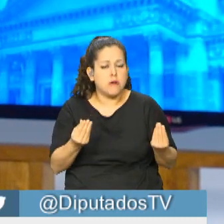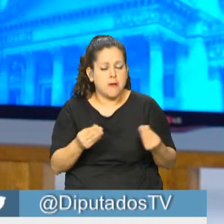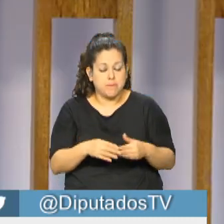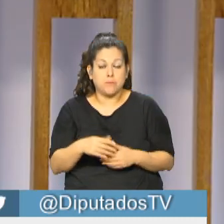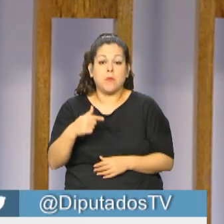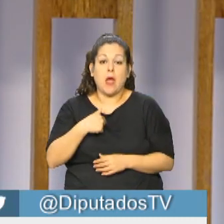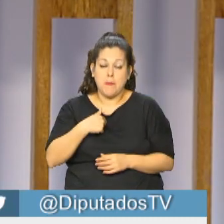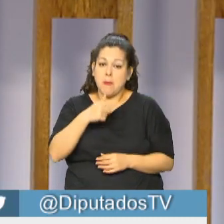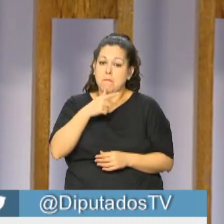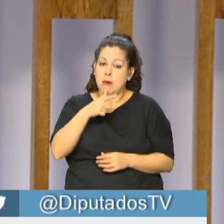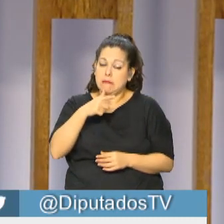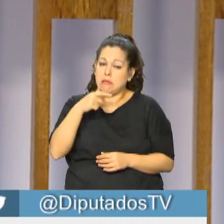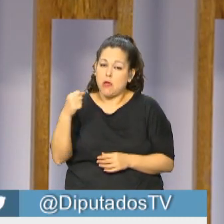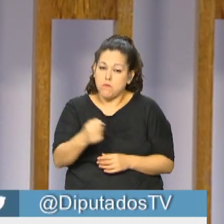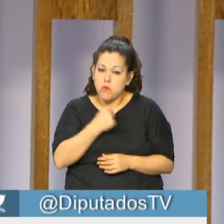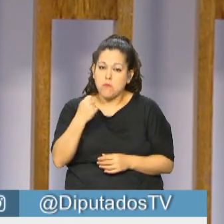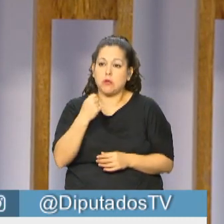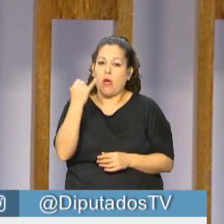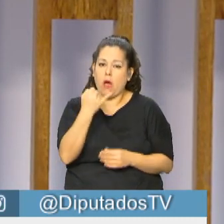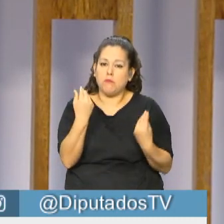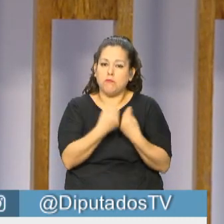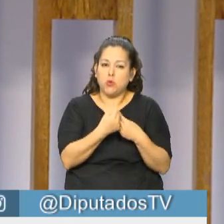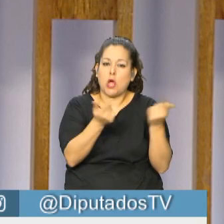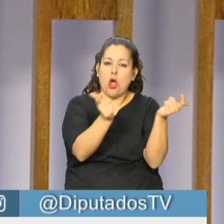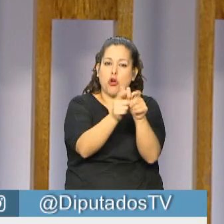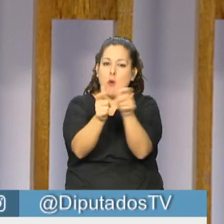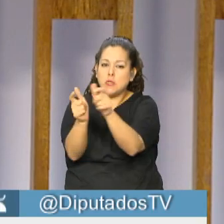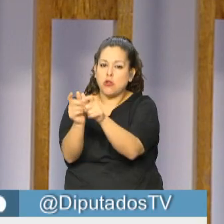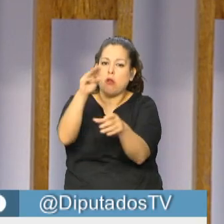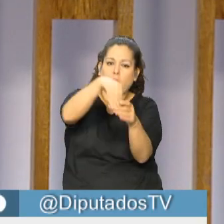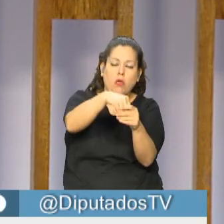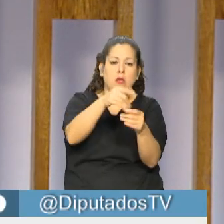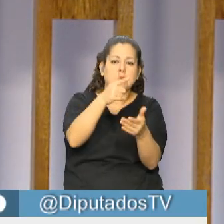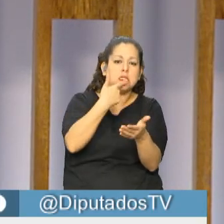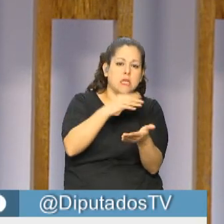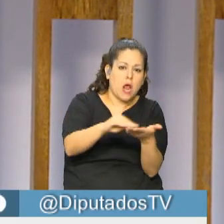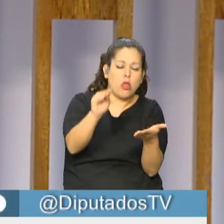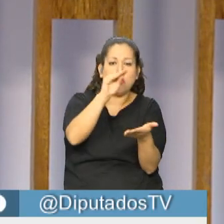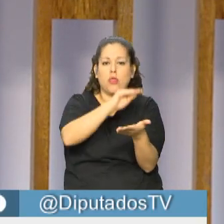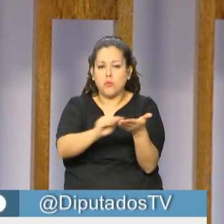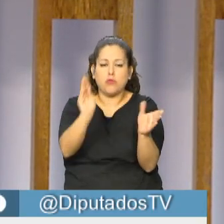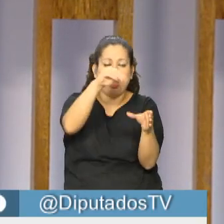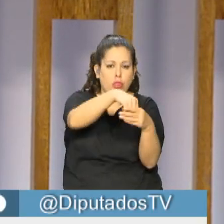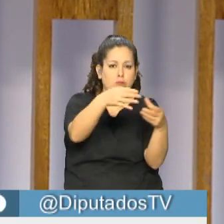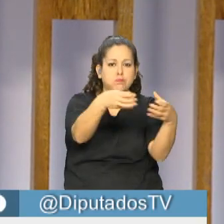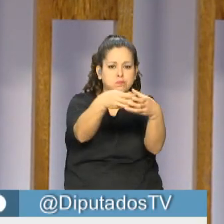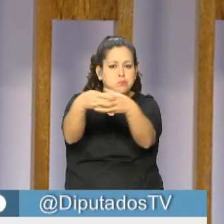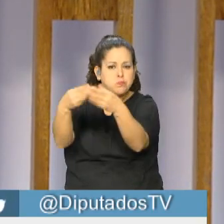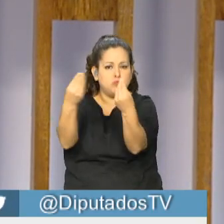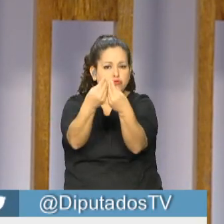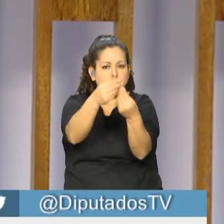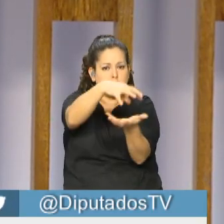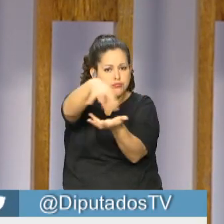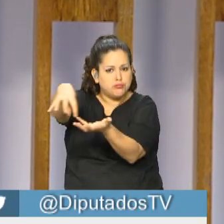es muy importante muchas comisiones bicamerales, donde, por ejemplo, la que yo le comentaba anteriormente, que yo soy